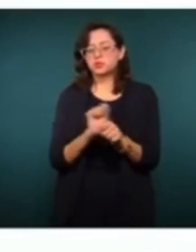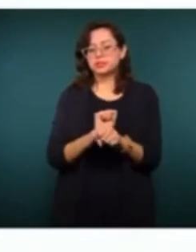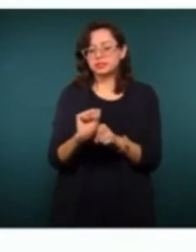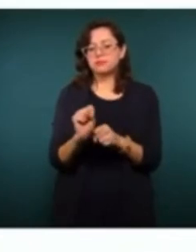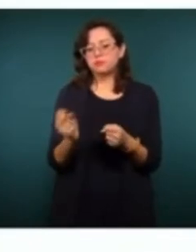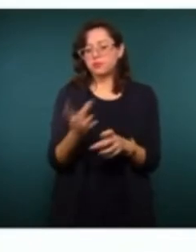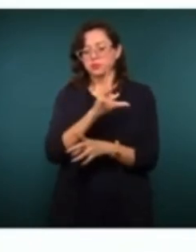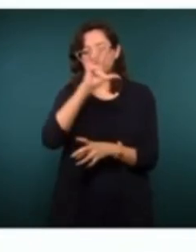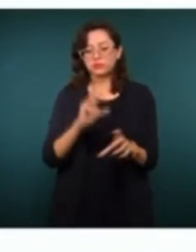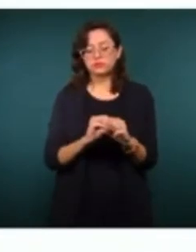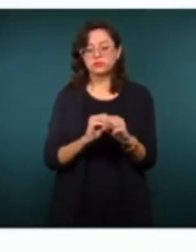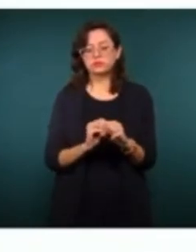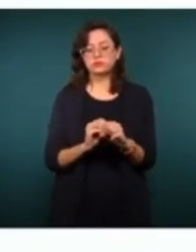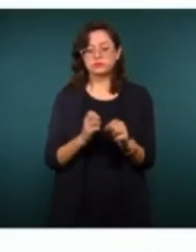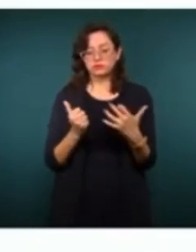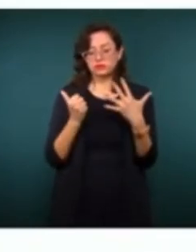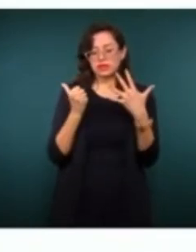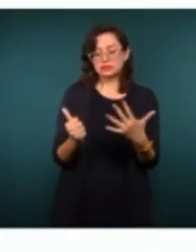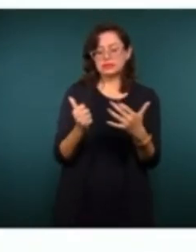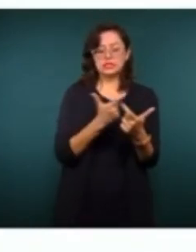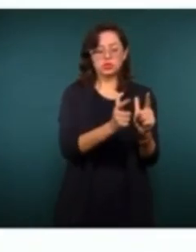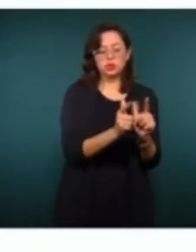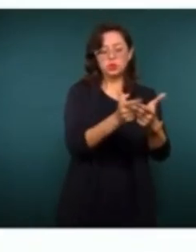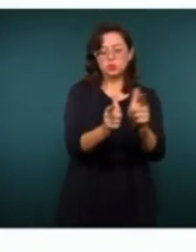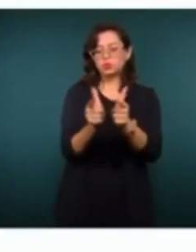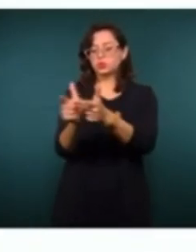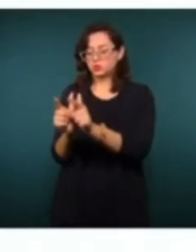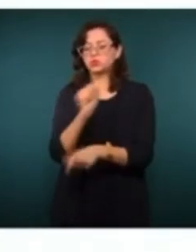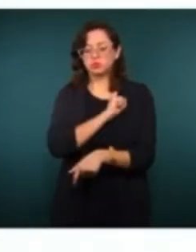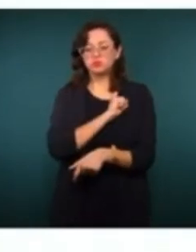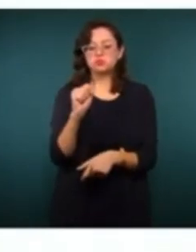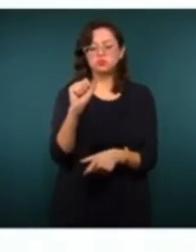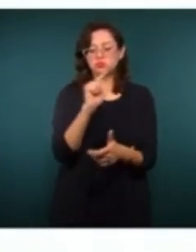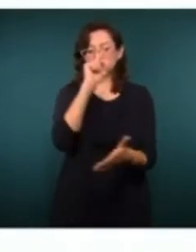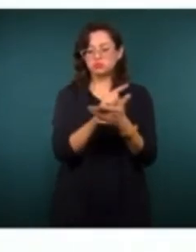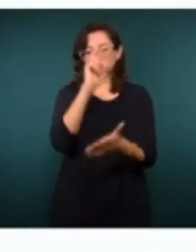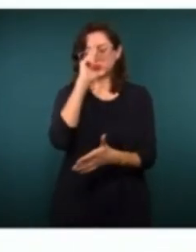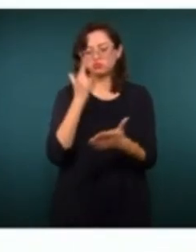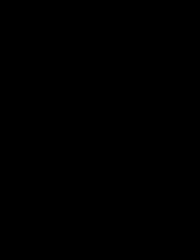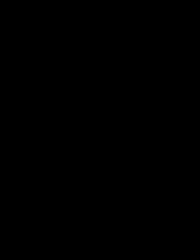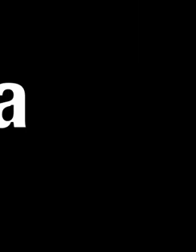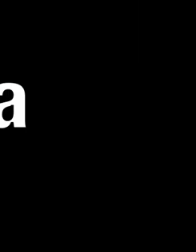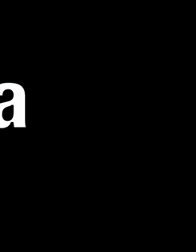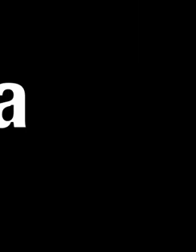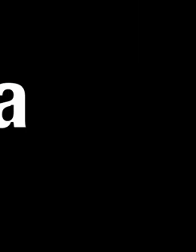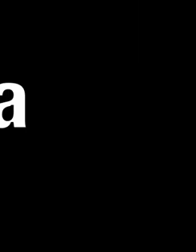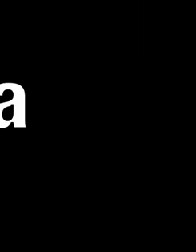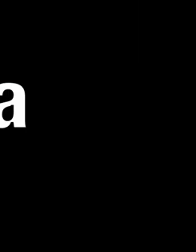Hablaríamos en toda la zona de seis grupos delincuenciales operando en la zona metropolitana.